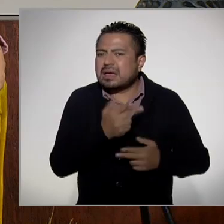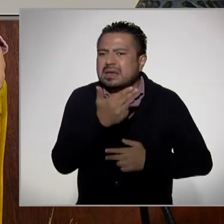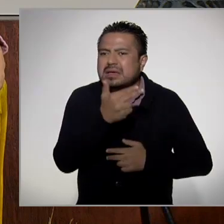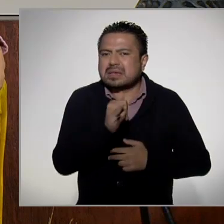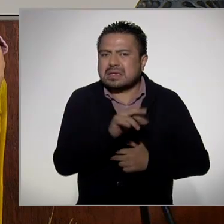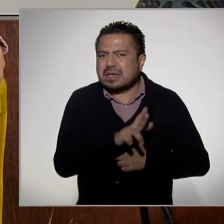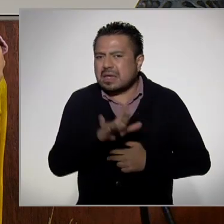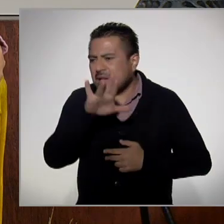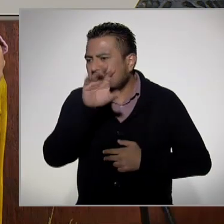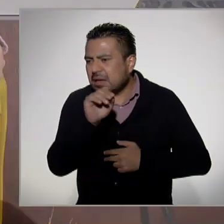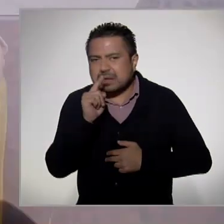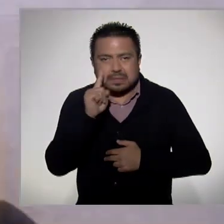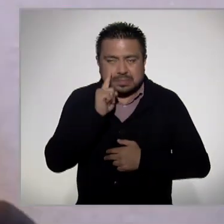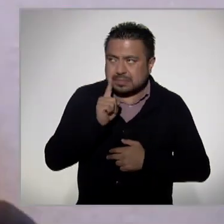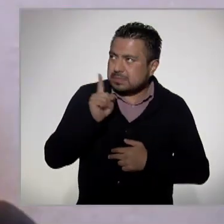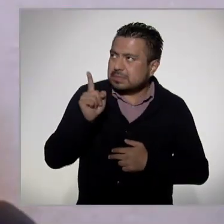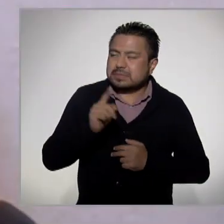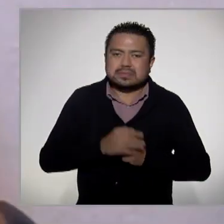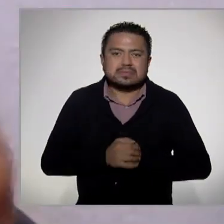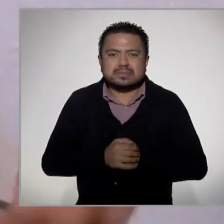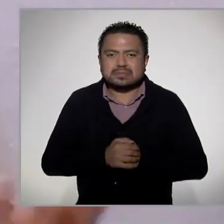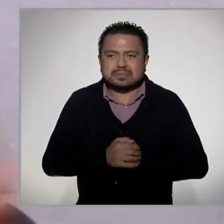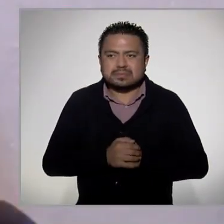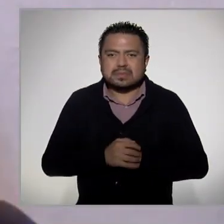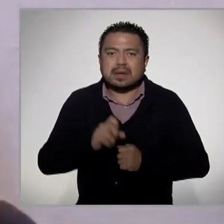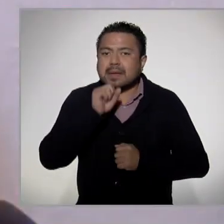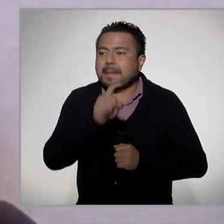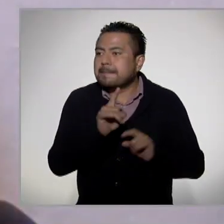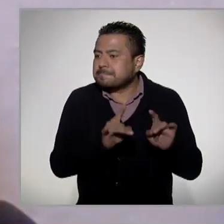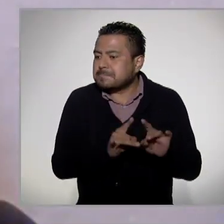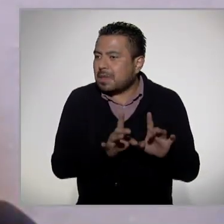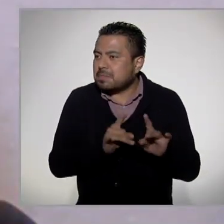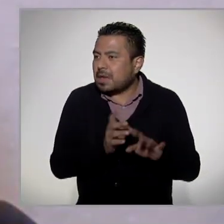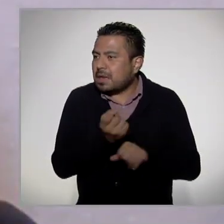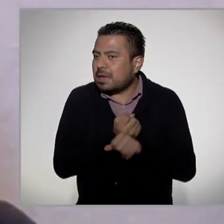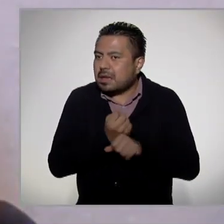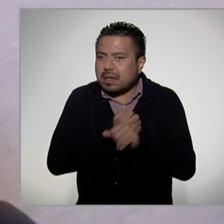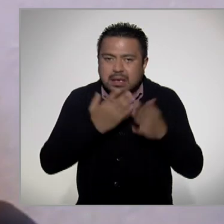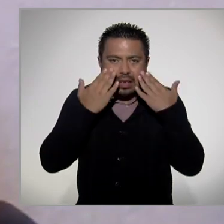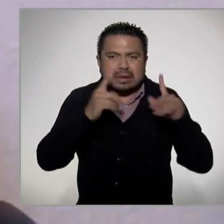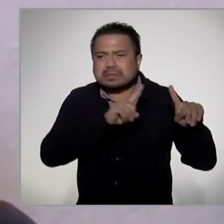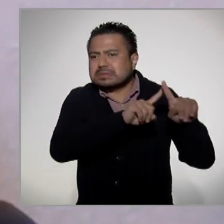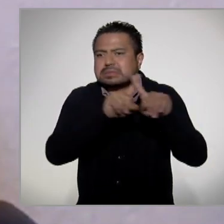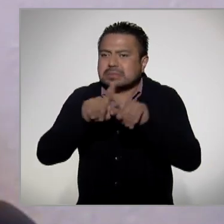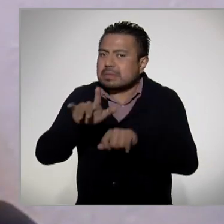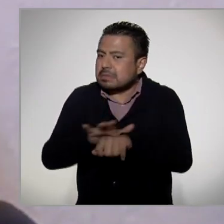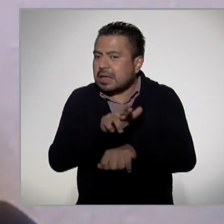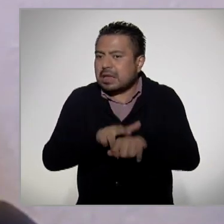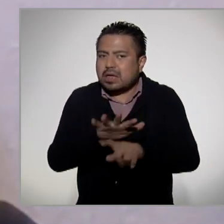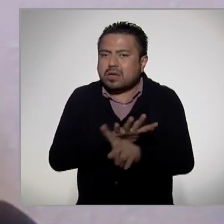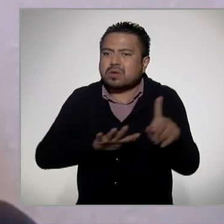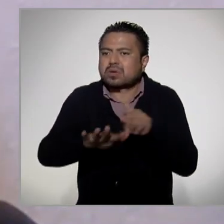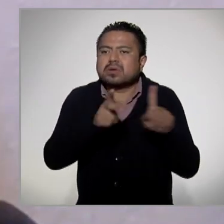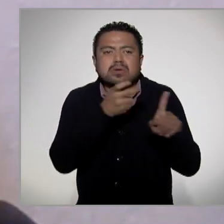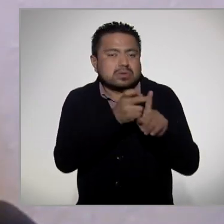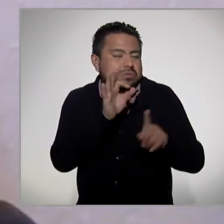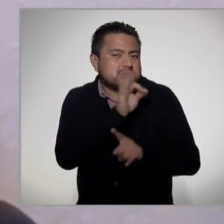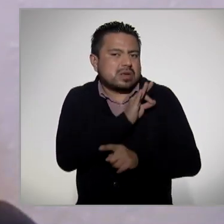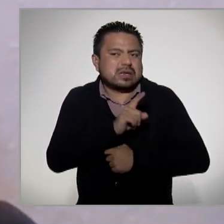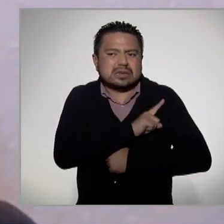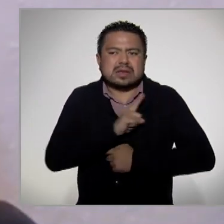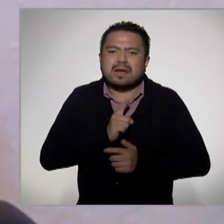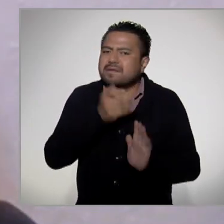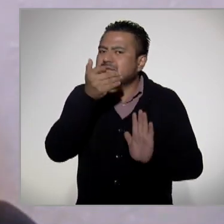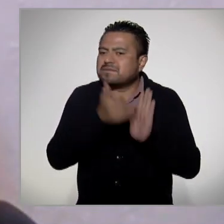ver aunque las causas de la anemia son diversas la mayor parte de los casos puede deberse a una